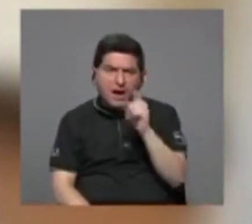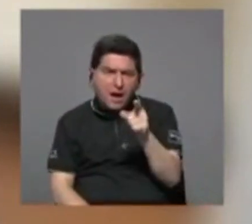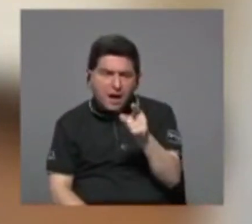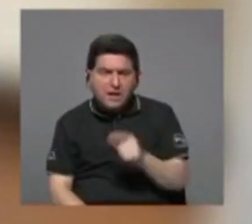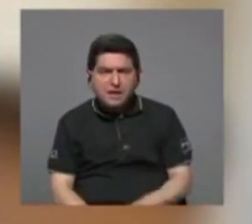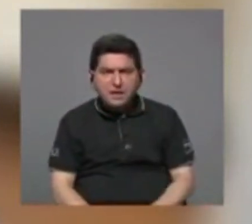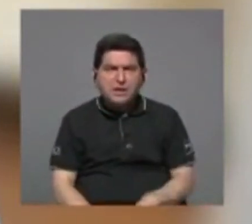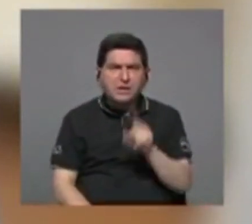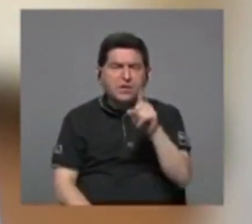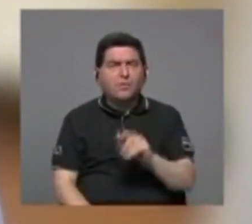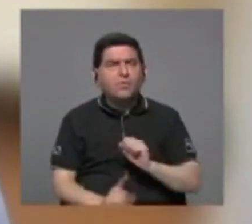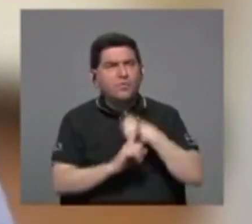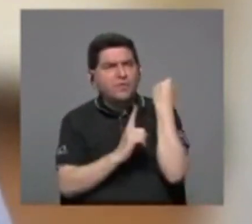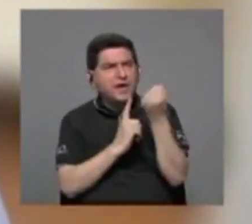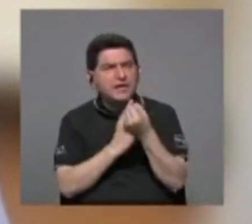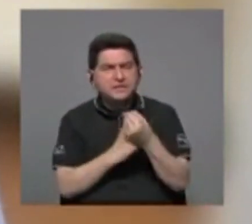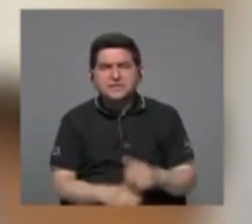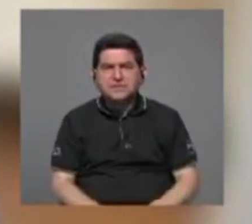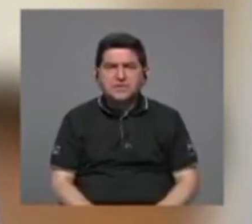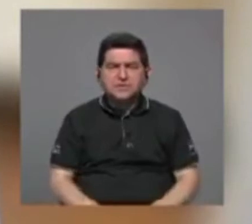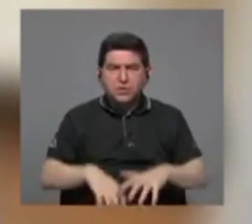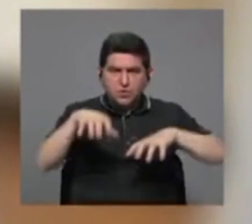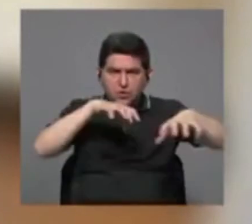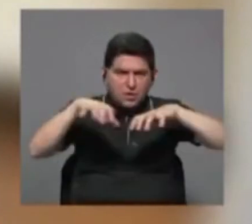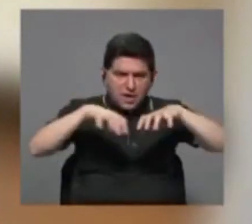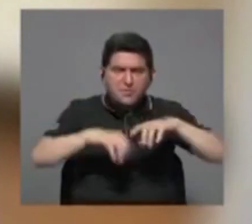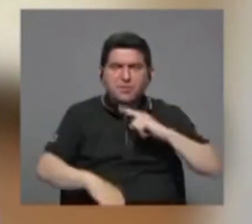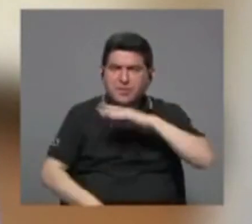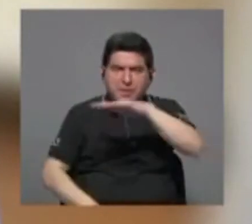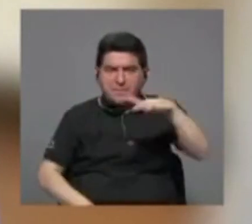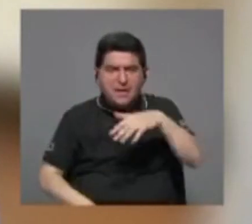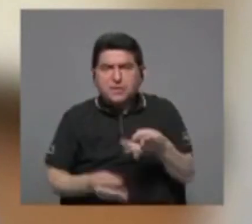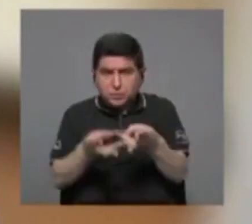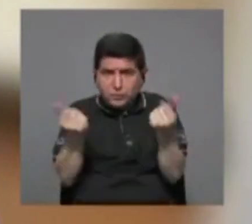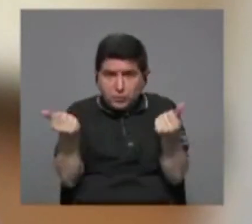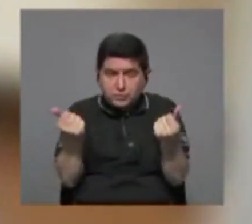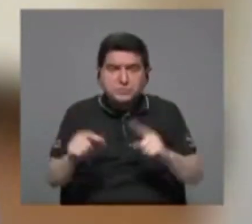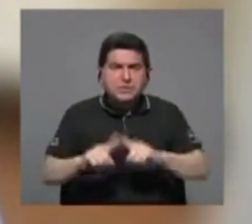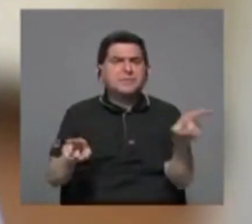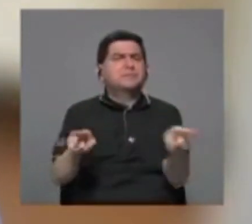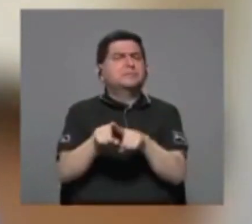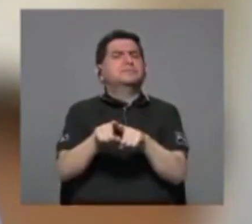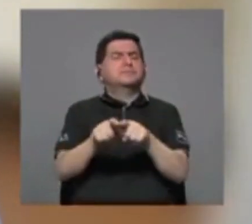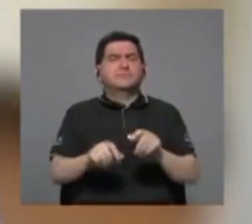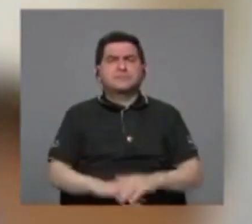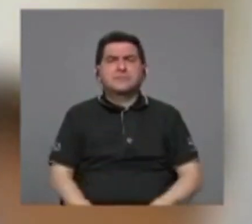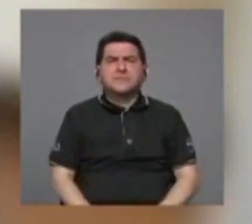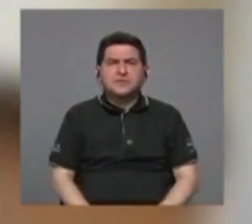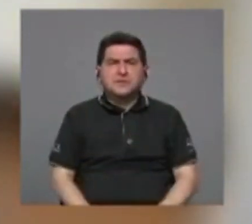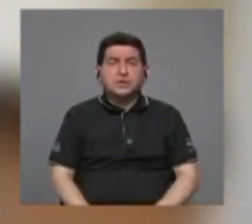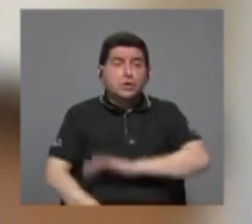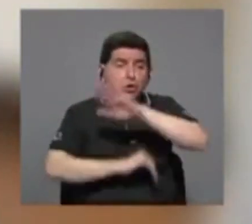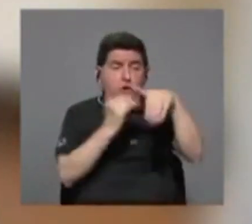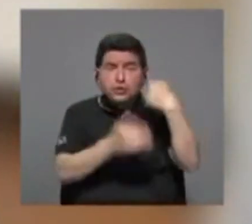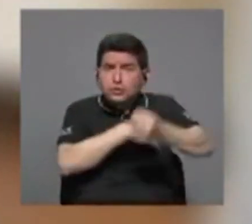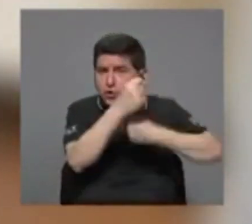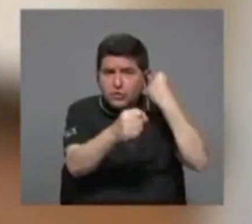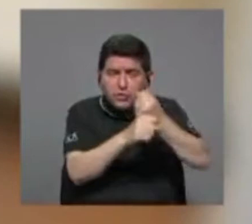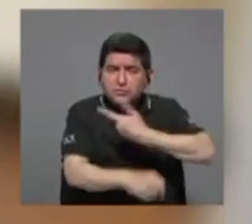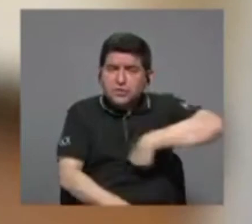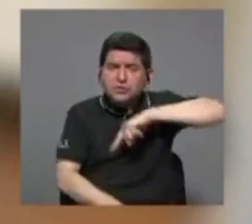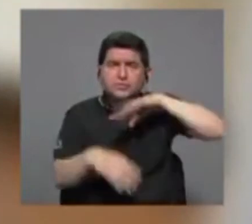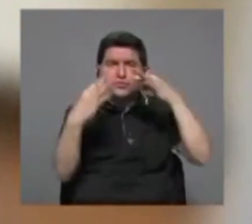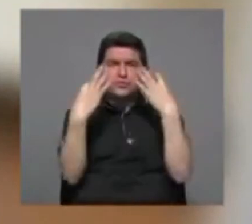una distinción que introduce el movimiento mismo de la realidad, pero también el hecho de que todos los años estamos